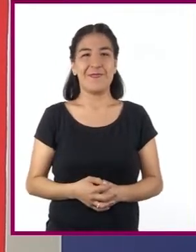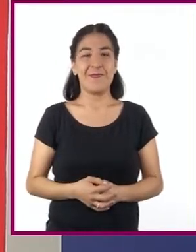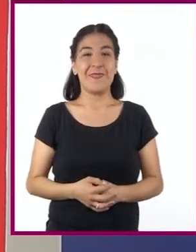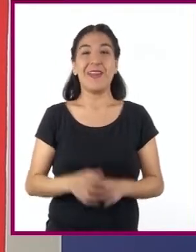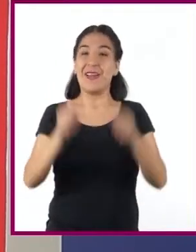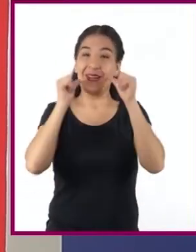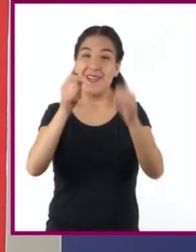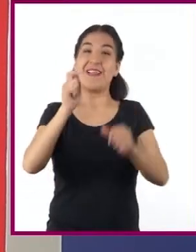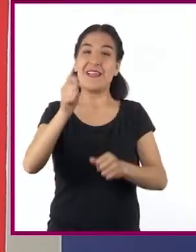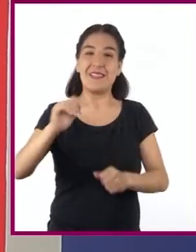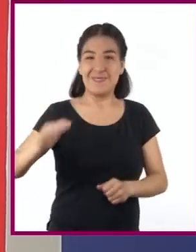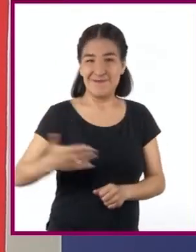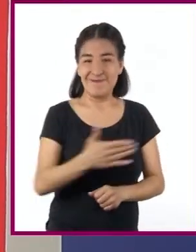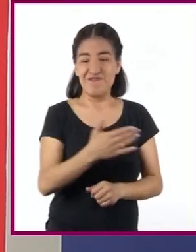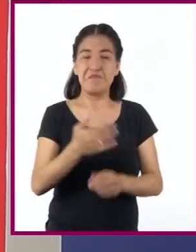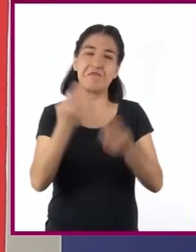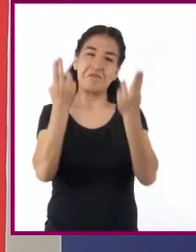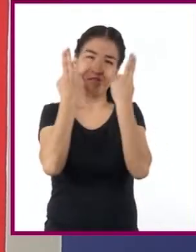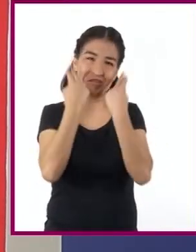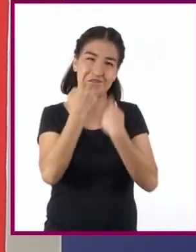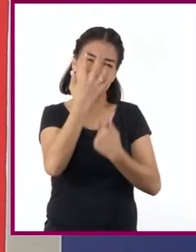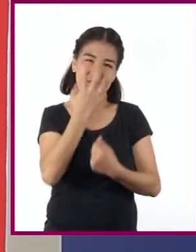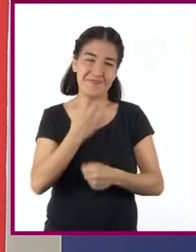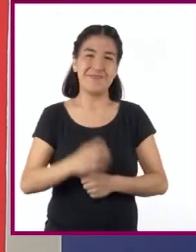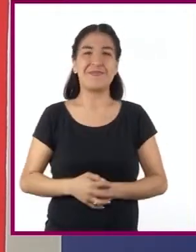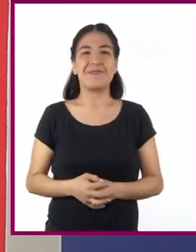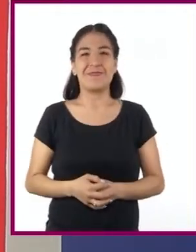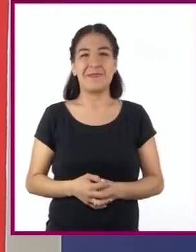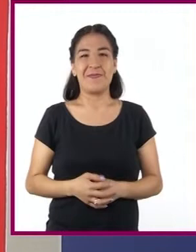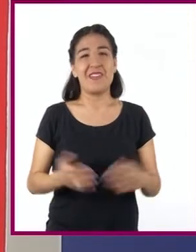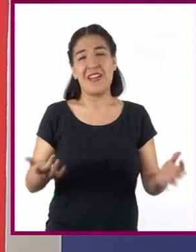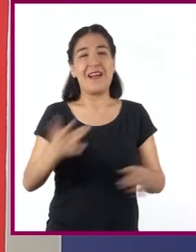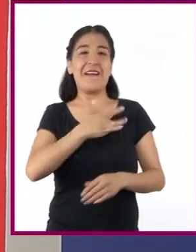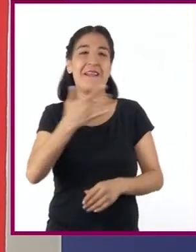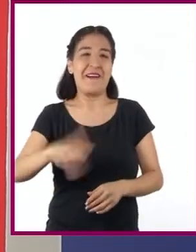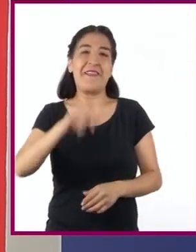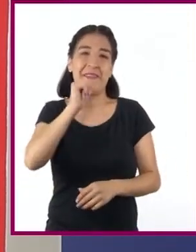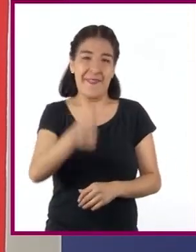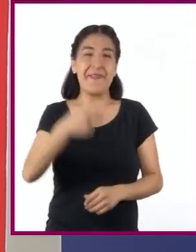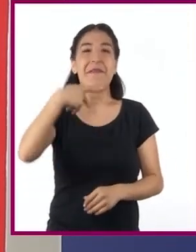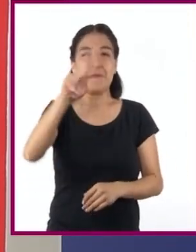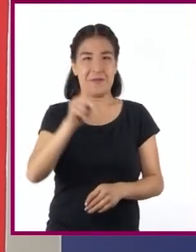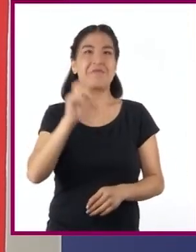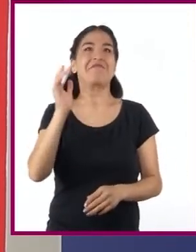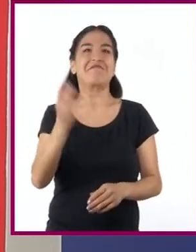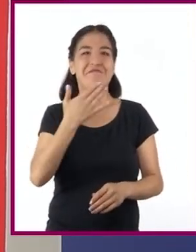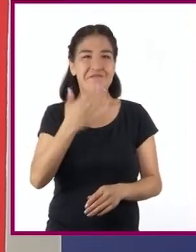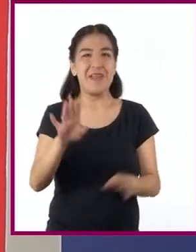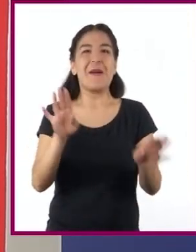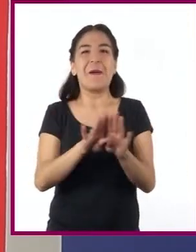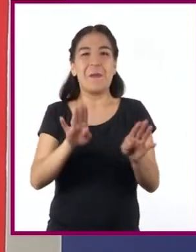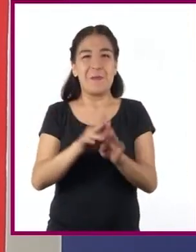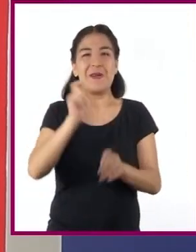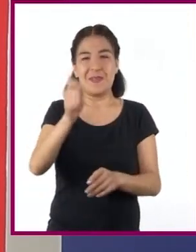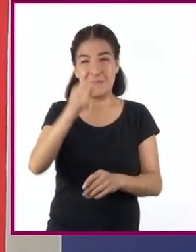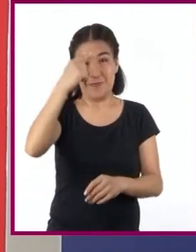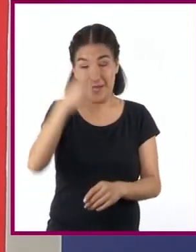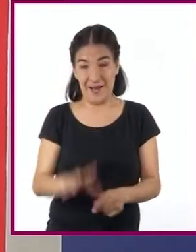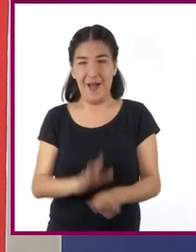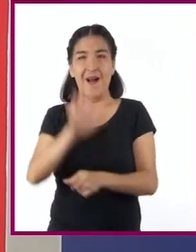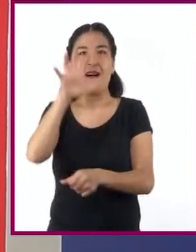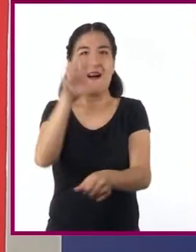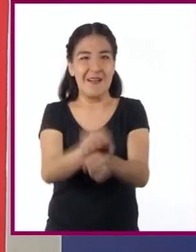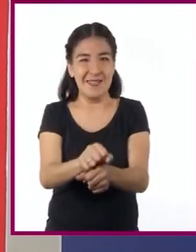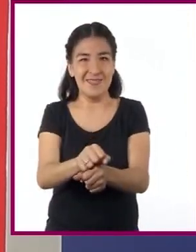Atentamente, la pez resignada. Quizás no muy romántico, pero sí muy efectivo a la hora de perpetuar una